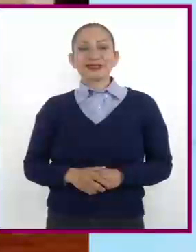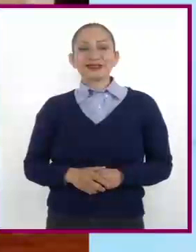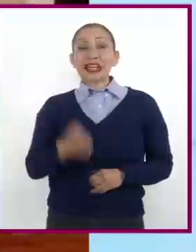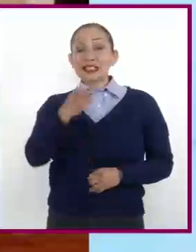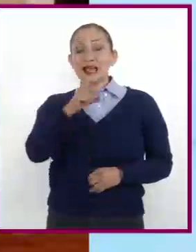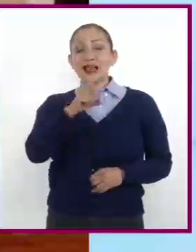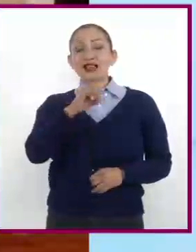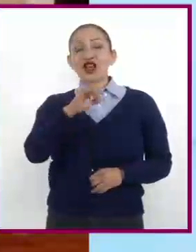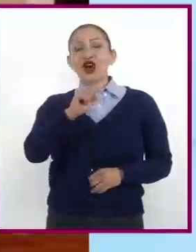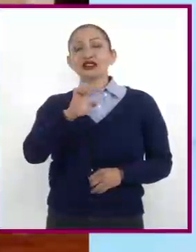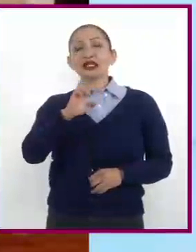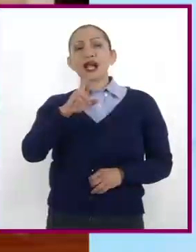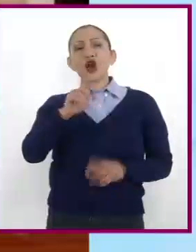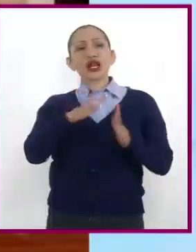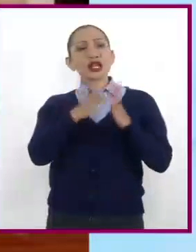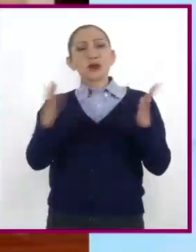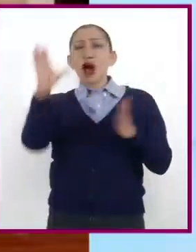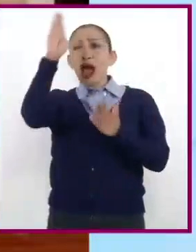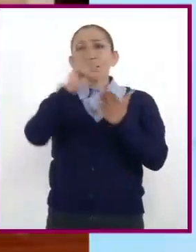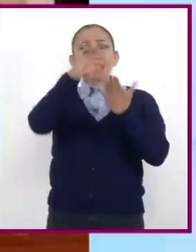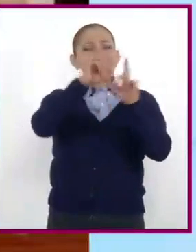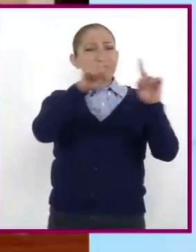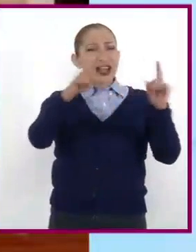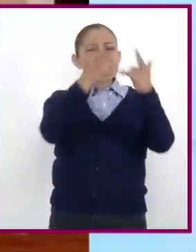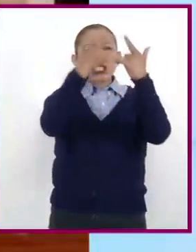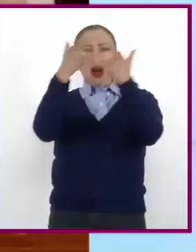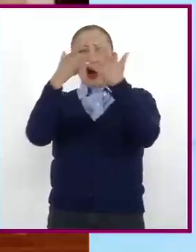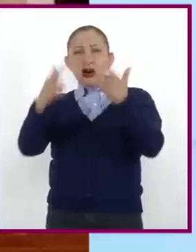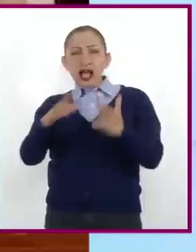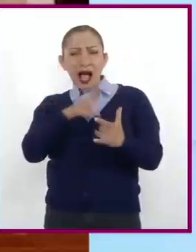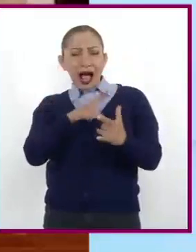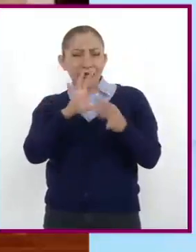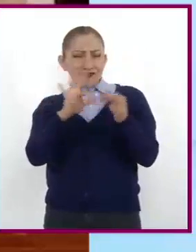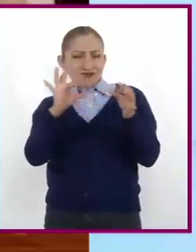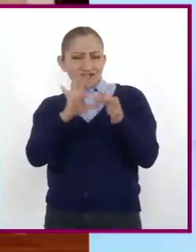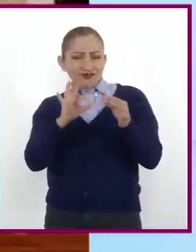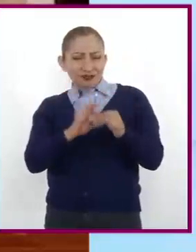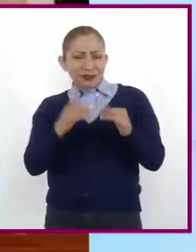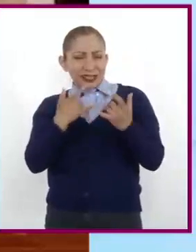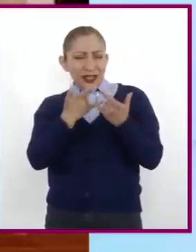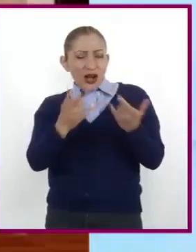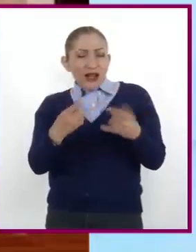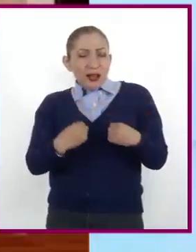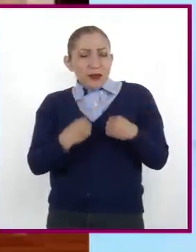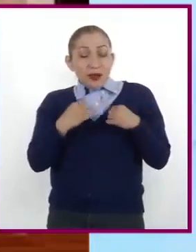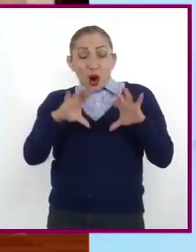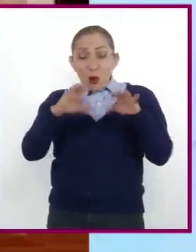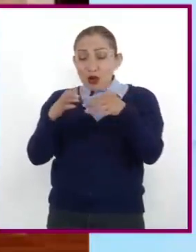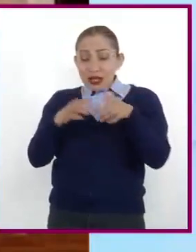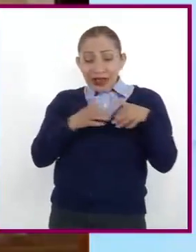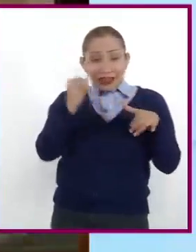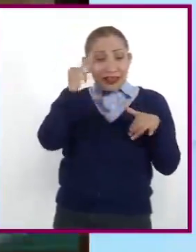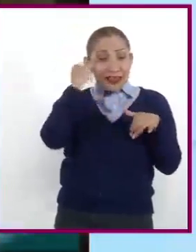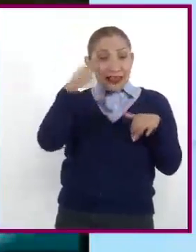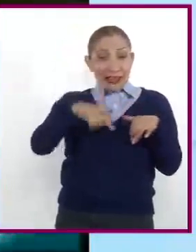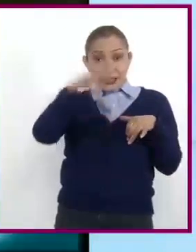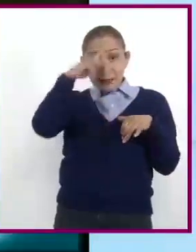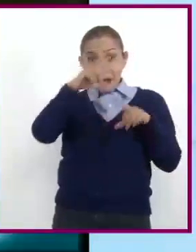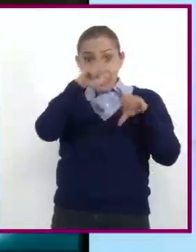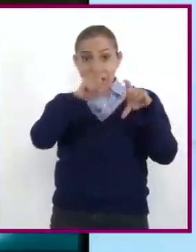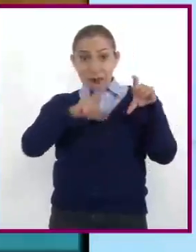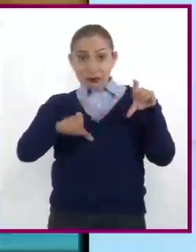El Diosero es un libro que reúne varios cuentos donde se describen distintas situaciones y vivencias de comunidades indígenas de nuestro